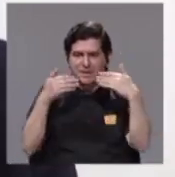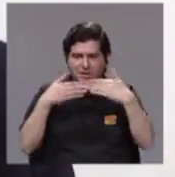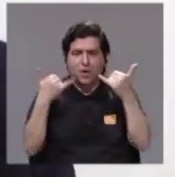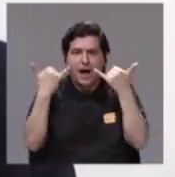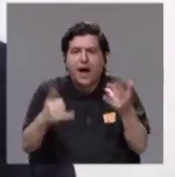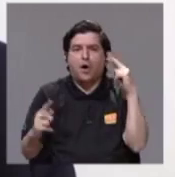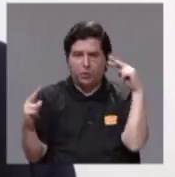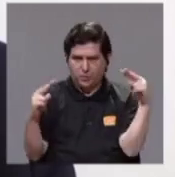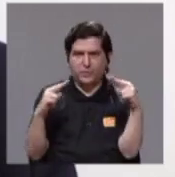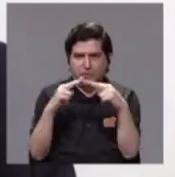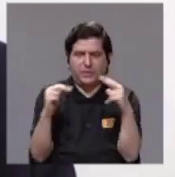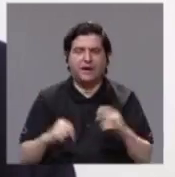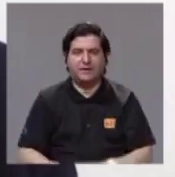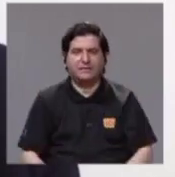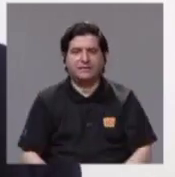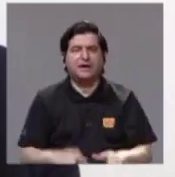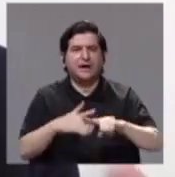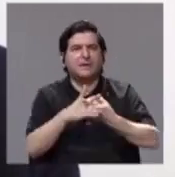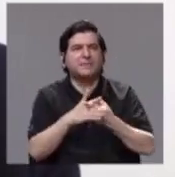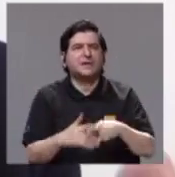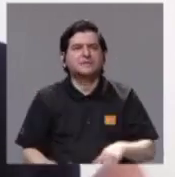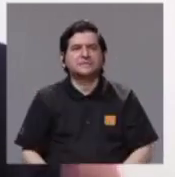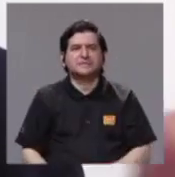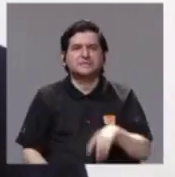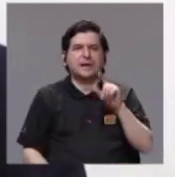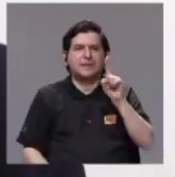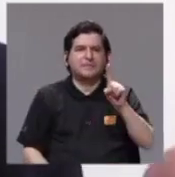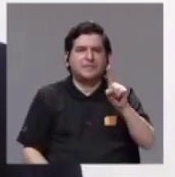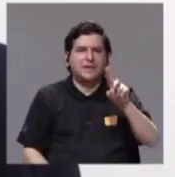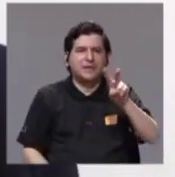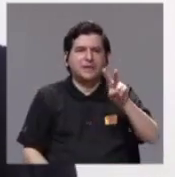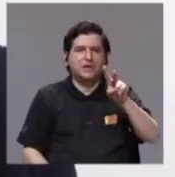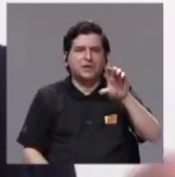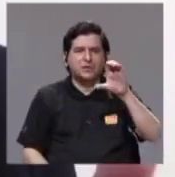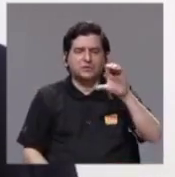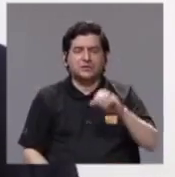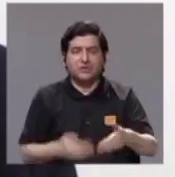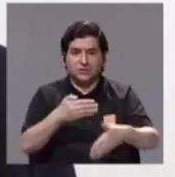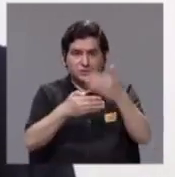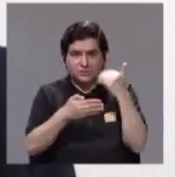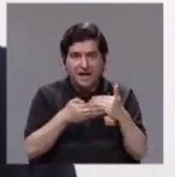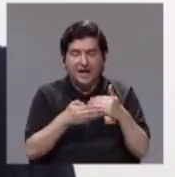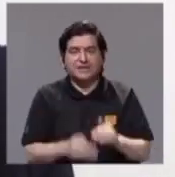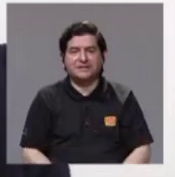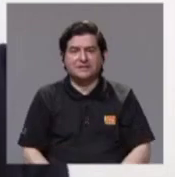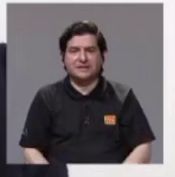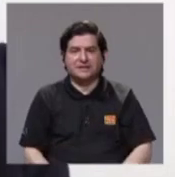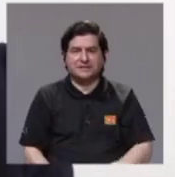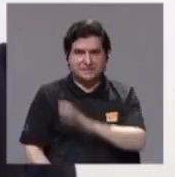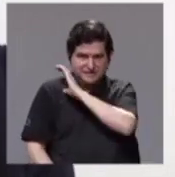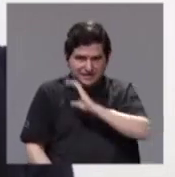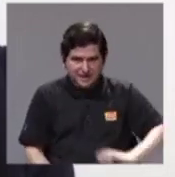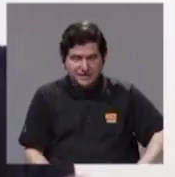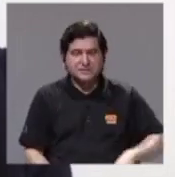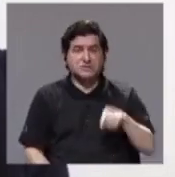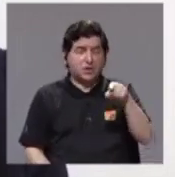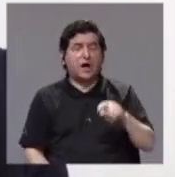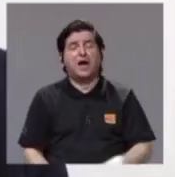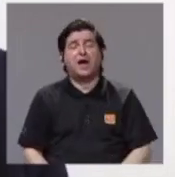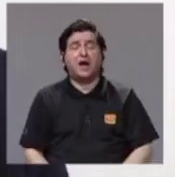la Mesoamérica que conocemos, que empezó en 1200 antes de Cristo, es un mundo